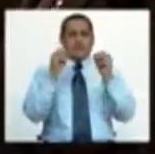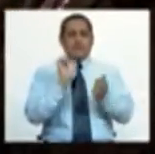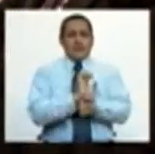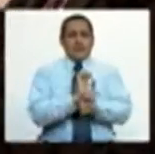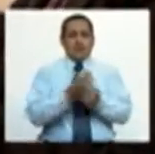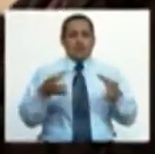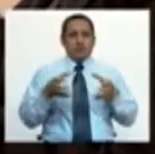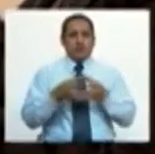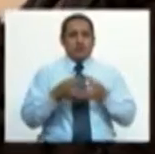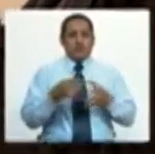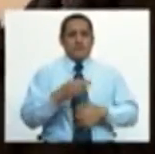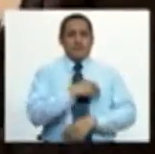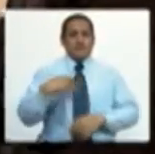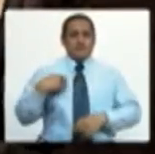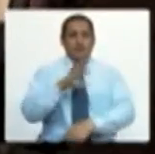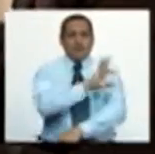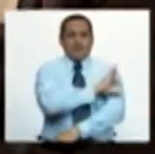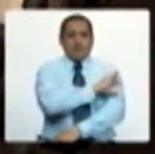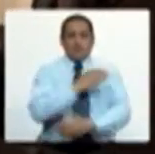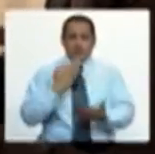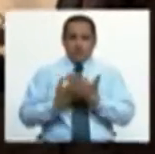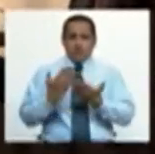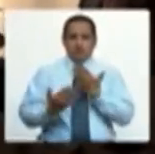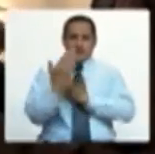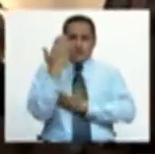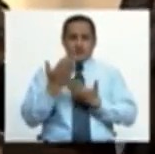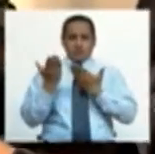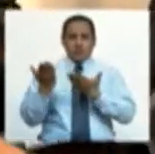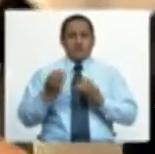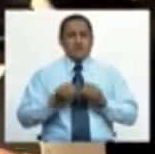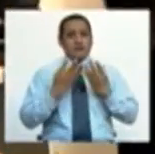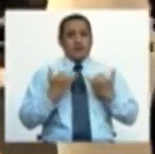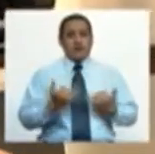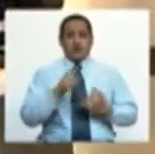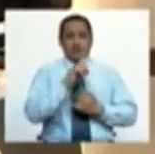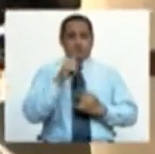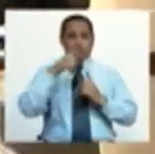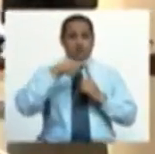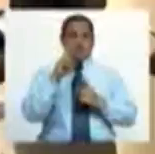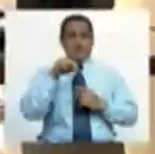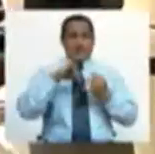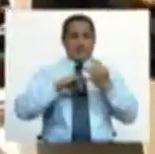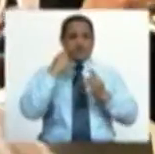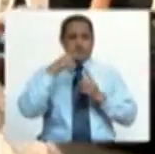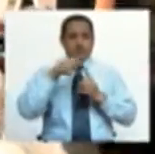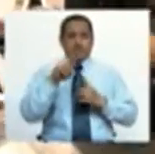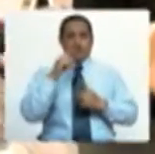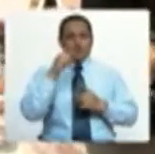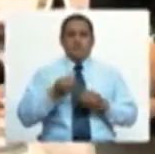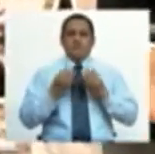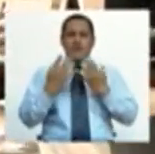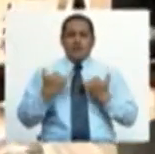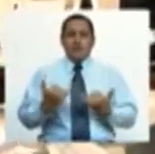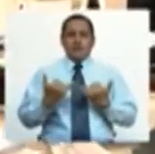penal del Ministerio Público. ¿Lo dije bien, doctor Chinchay? Sí, bueno, completo, no transitorio. Bueno, el derecho de apelación